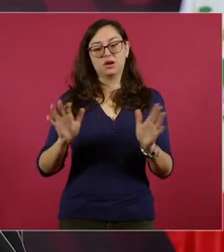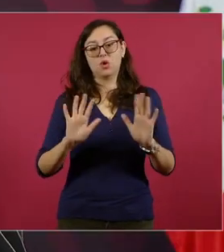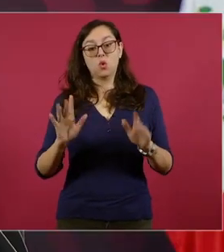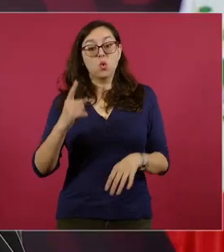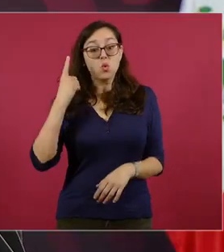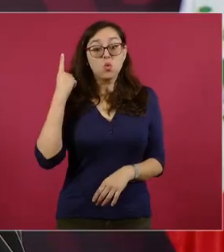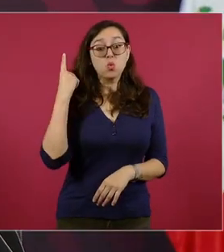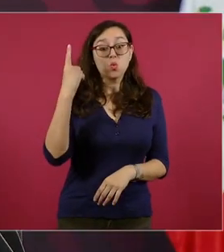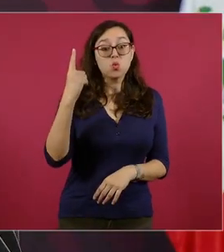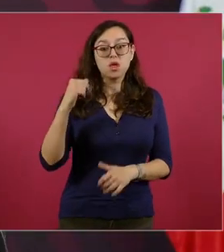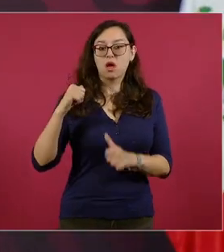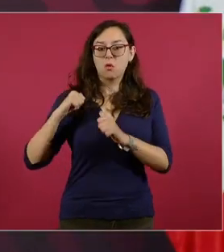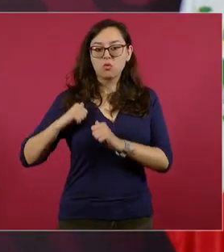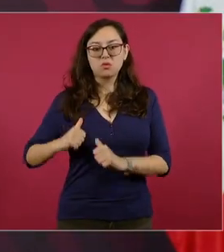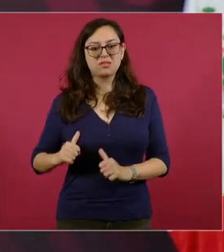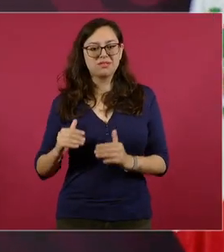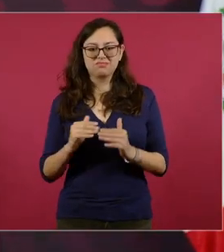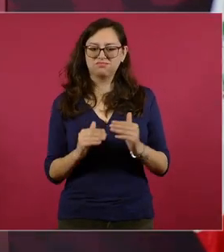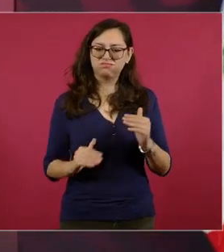más